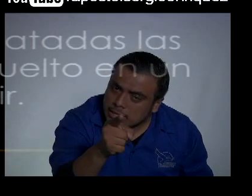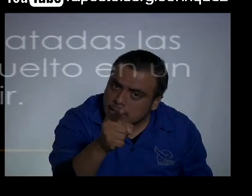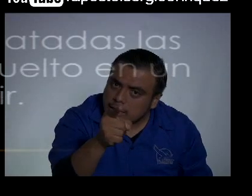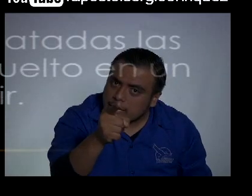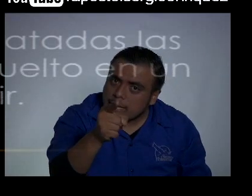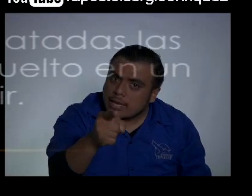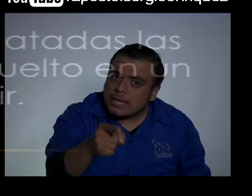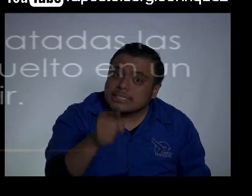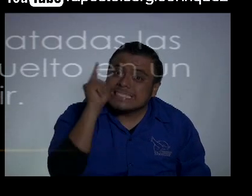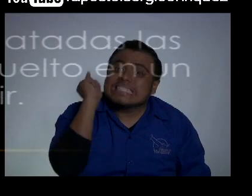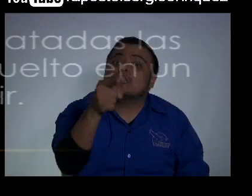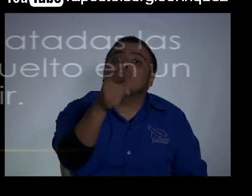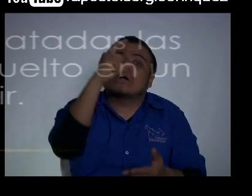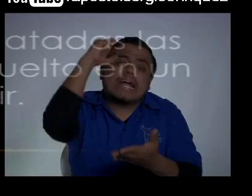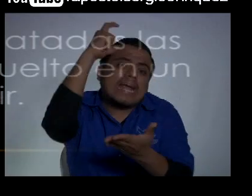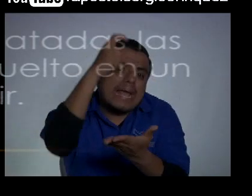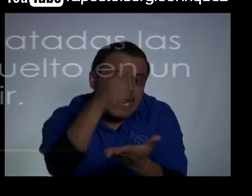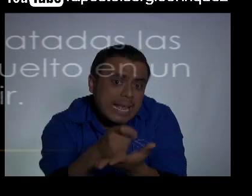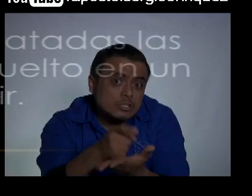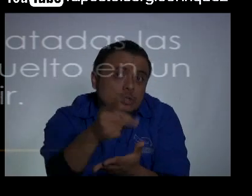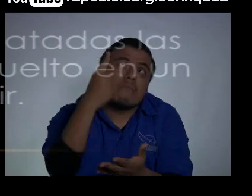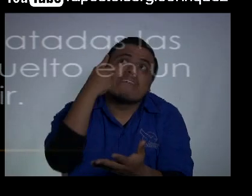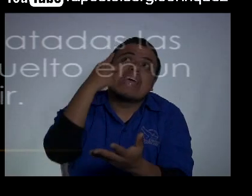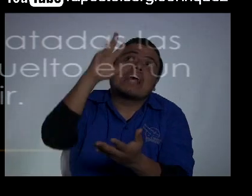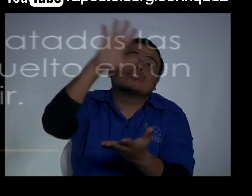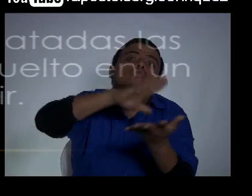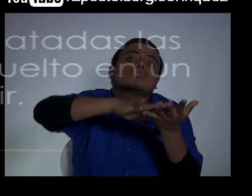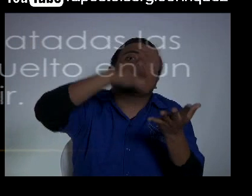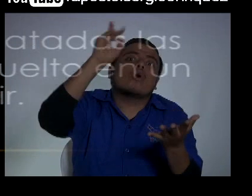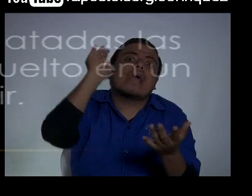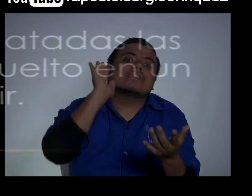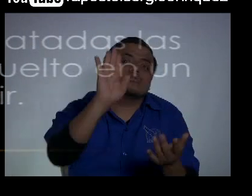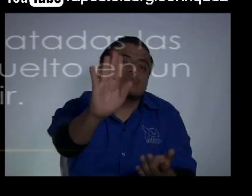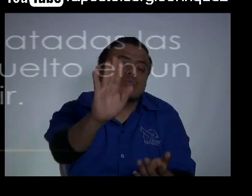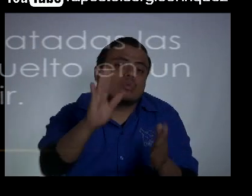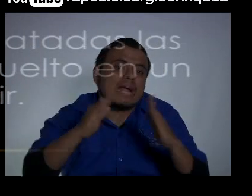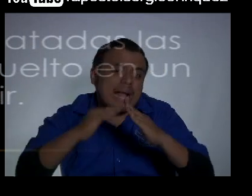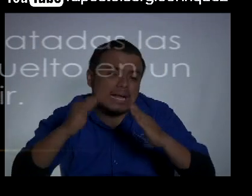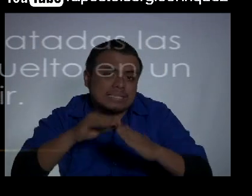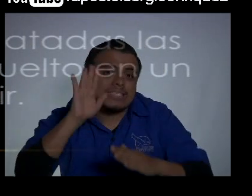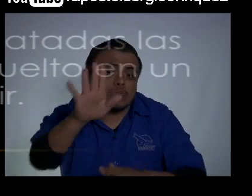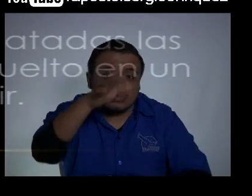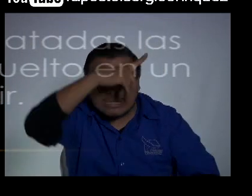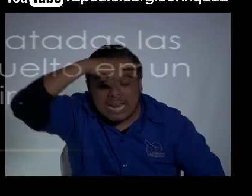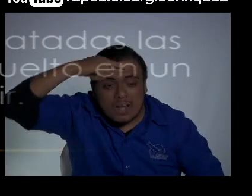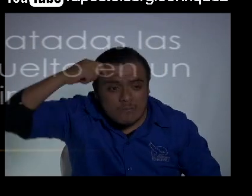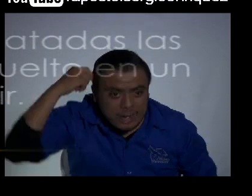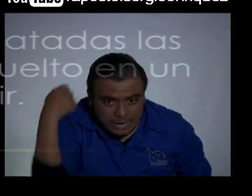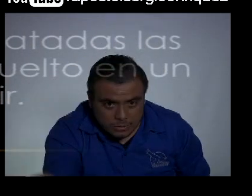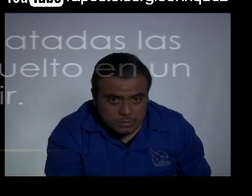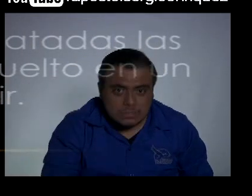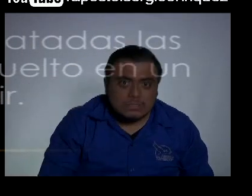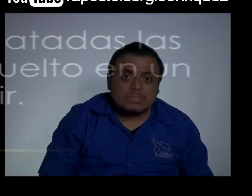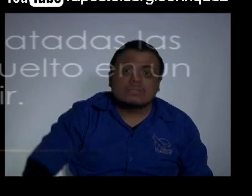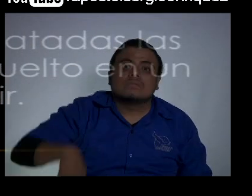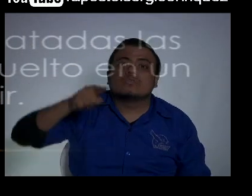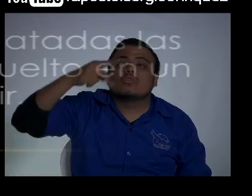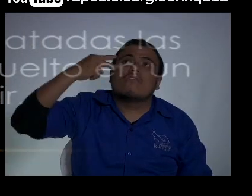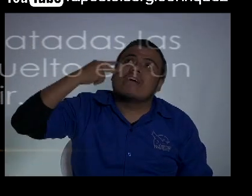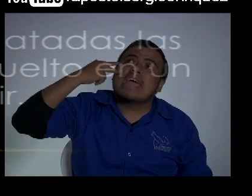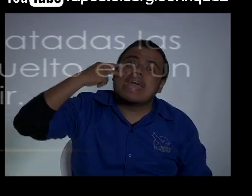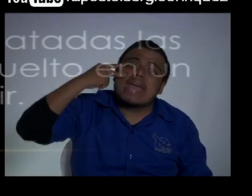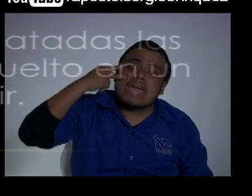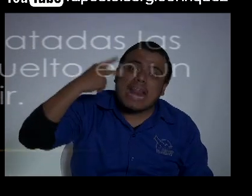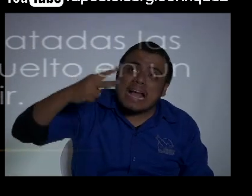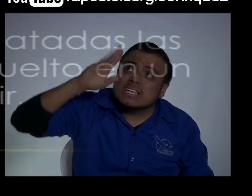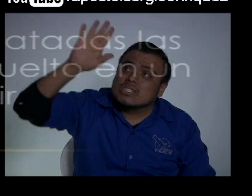si crees verás mi gloria en tu casa, verás mi gloria en tu trabajo, mira, verás tu, mi